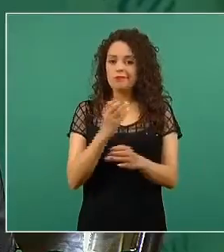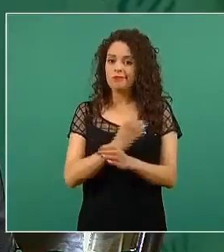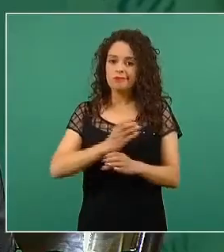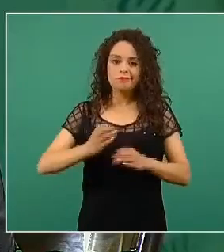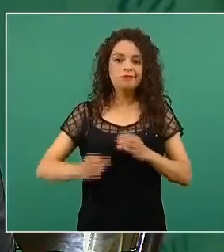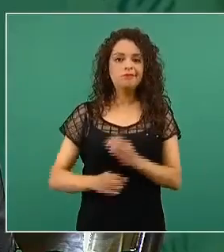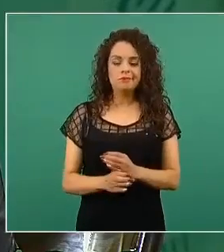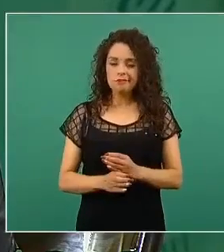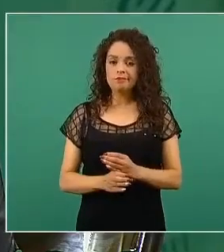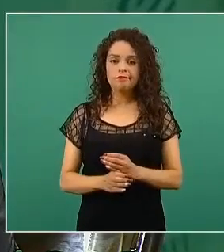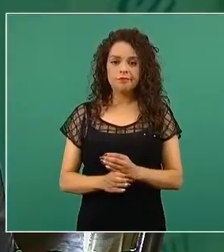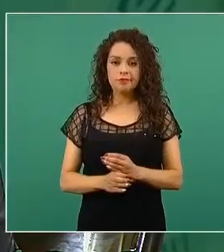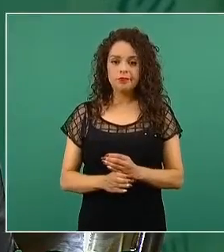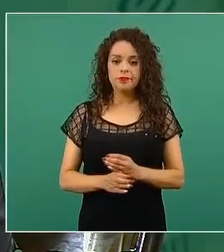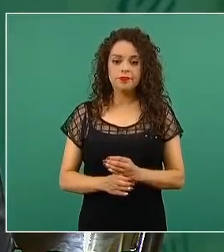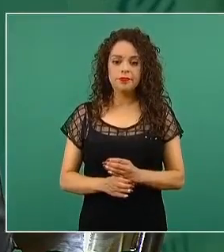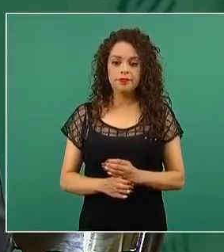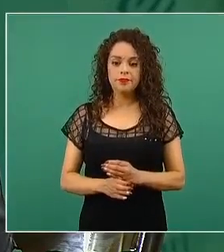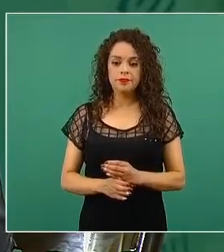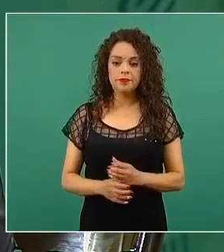aprendiendo la